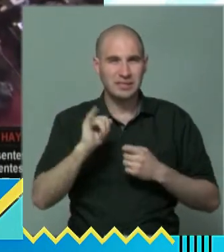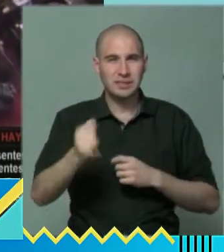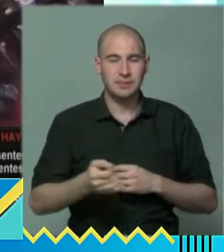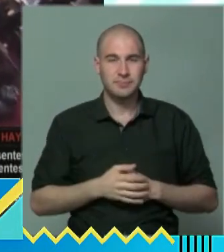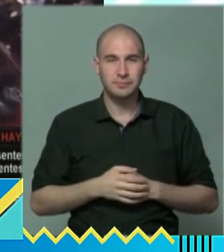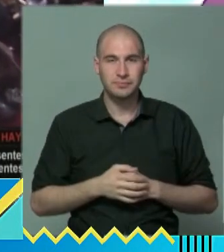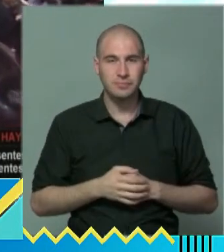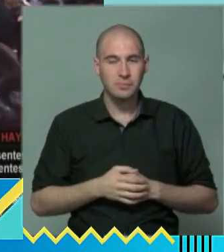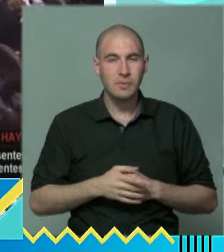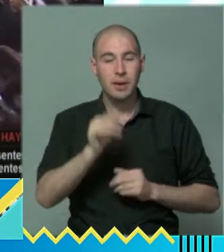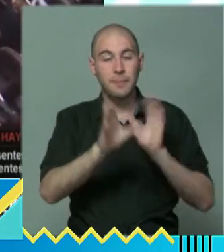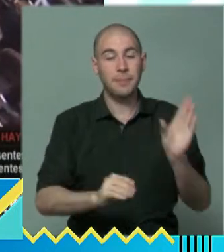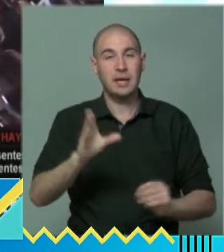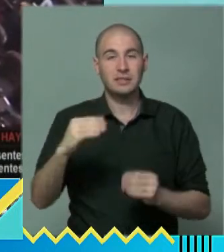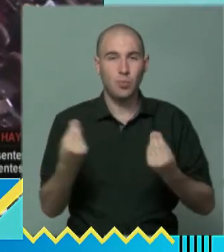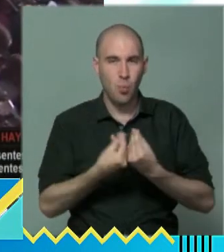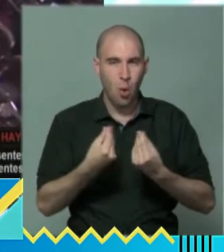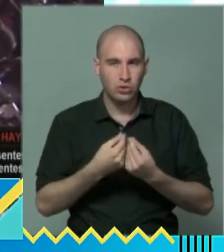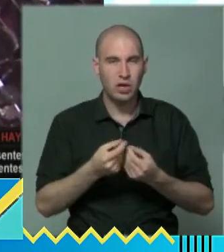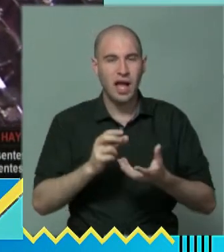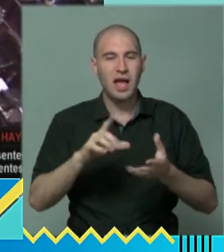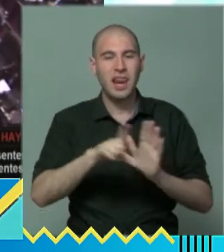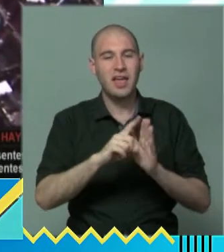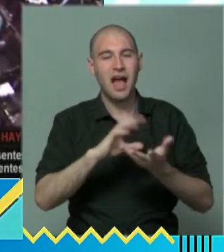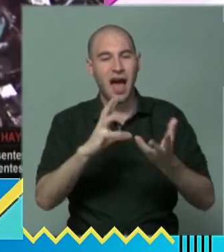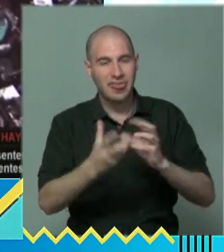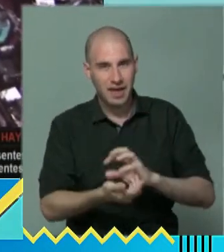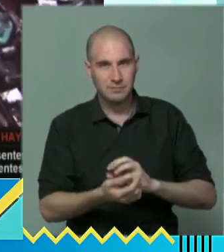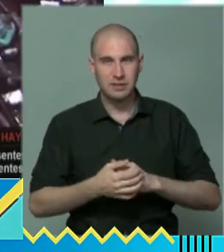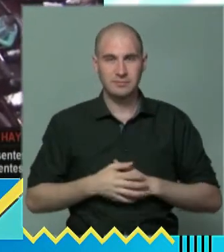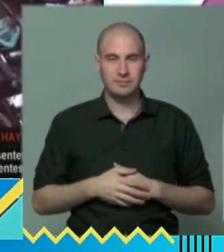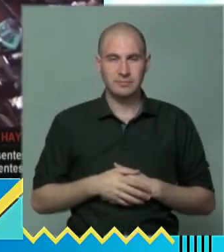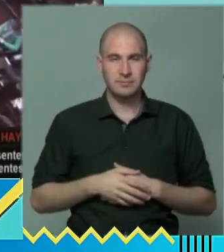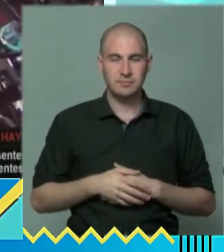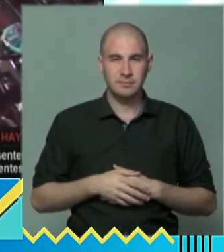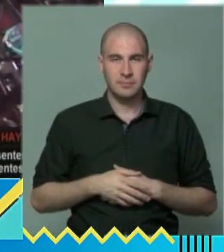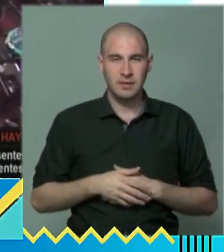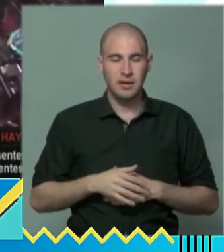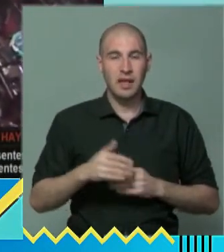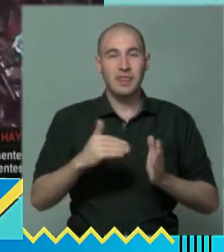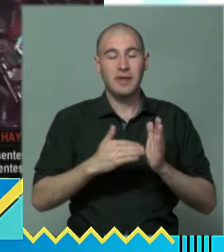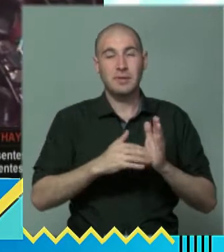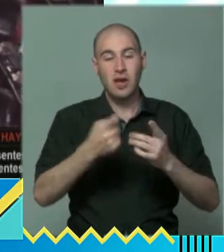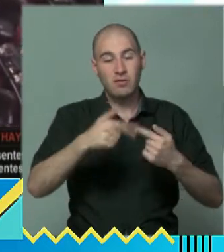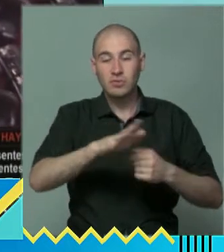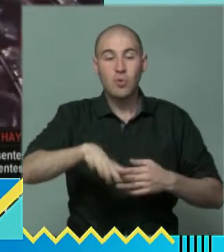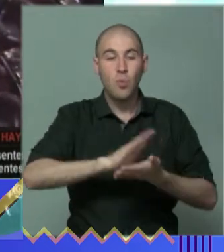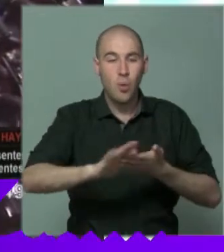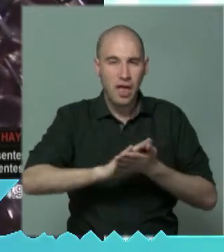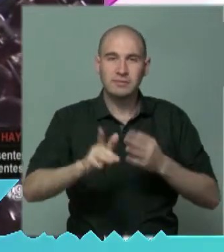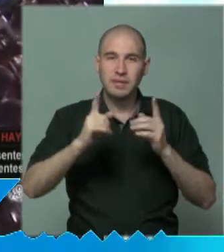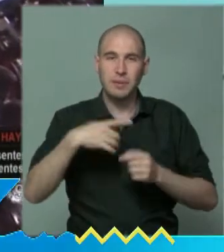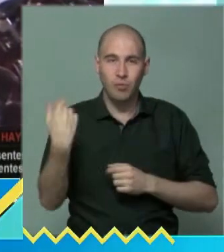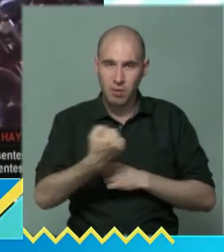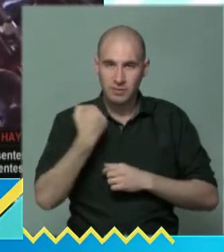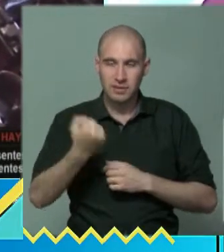que es necesario. Muchos países están adecuando sus legislaciones en este sentido, atento a las nuevas realidades, a la